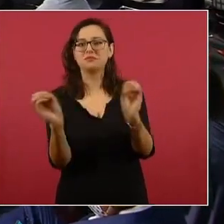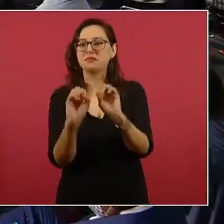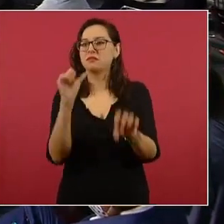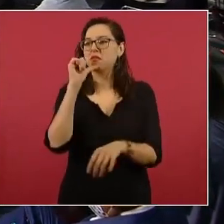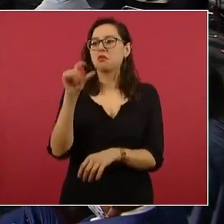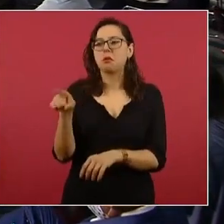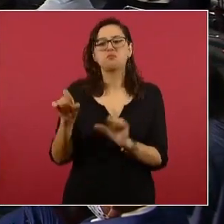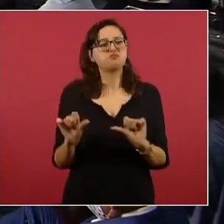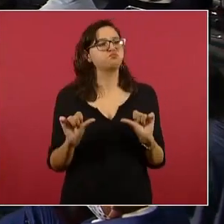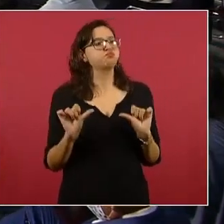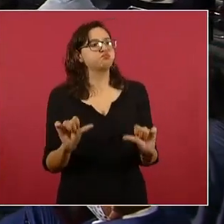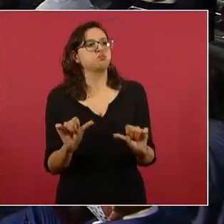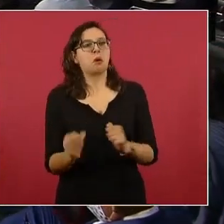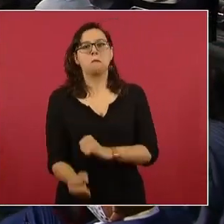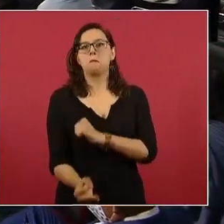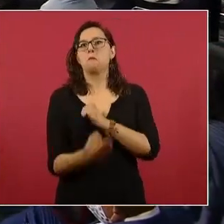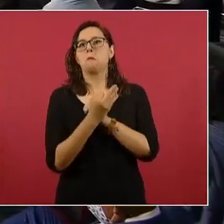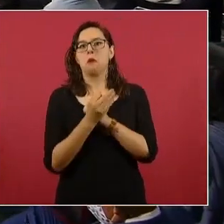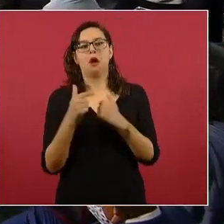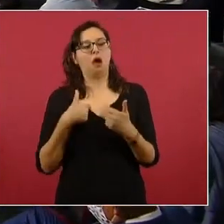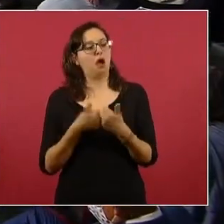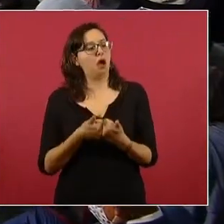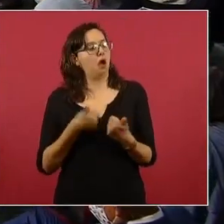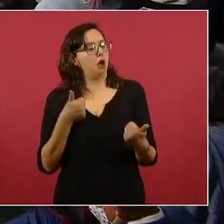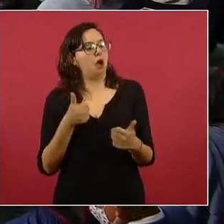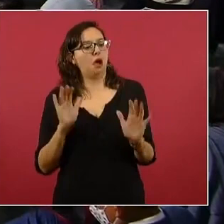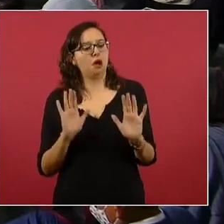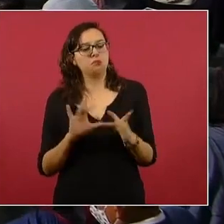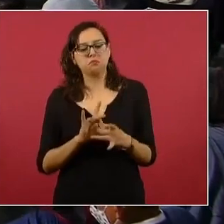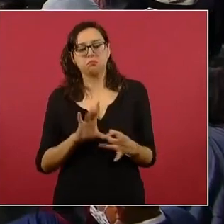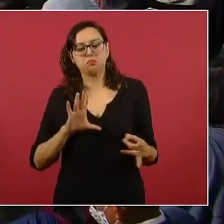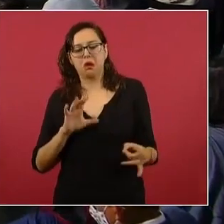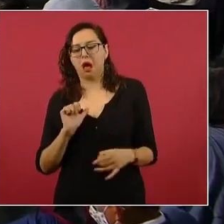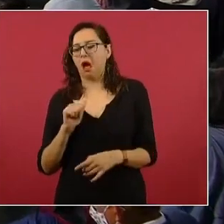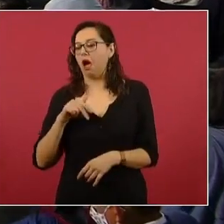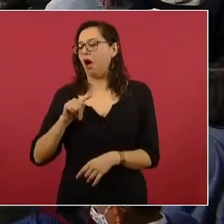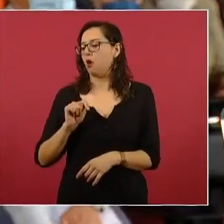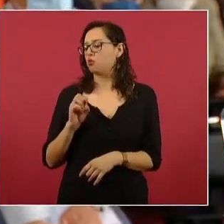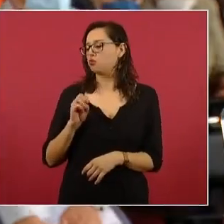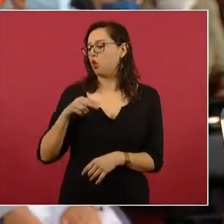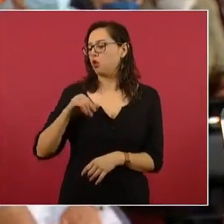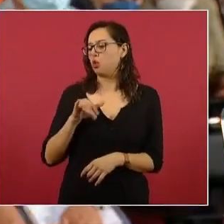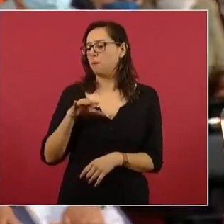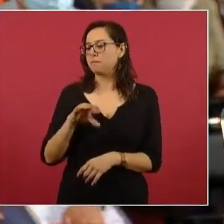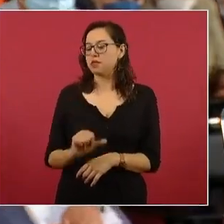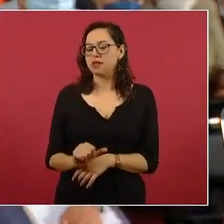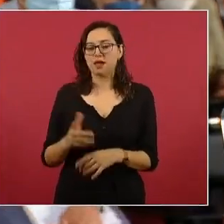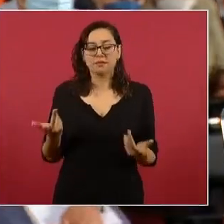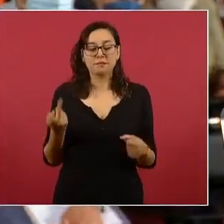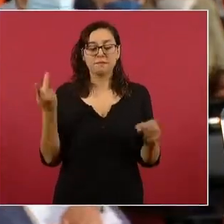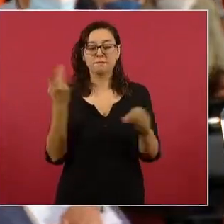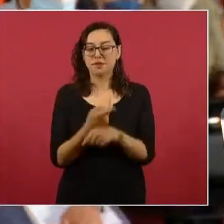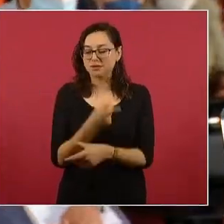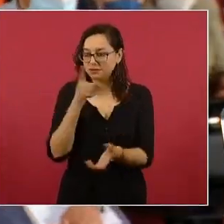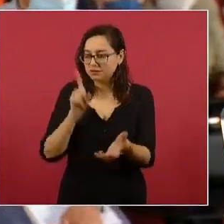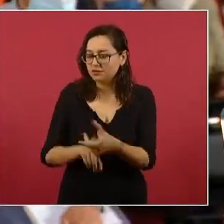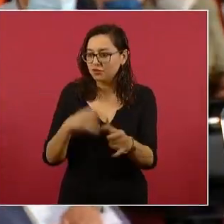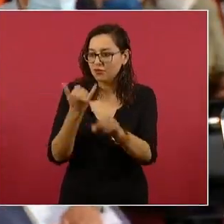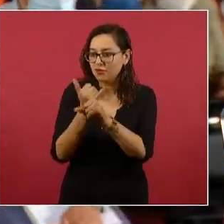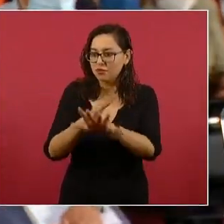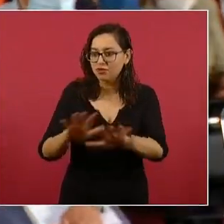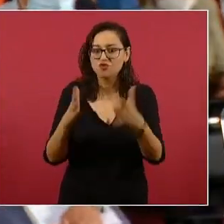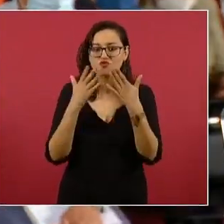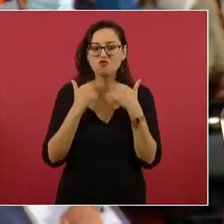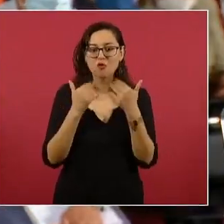estas auditorías están censuradas prácticamente y si no te las filtra alguien de adentro, pues no puedes saber lo que